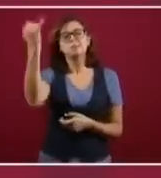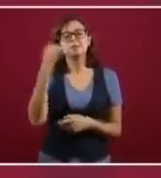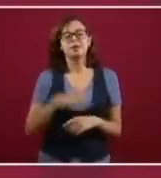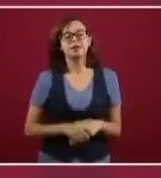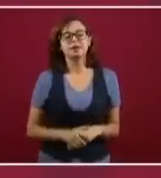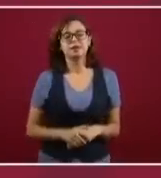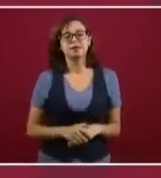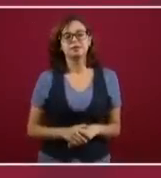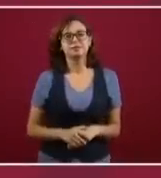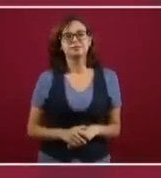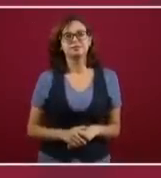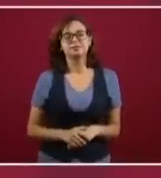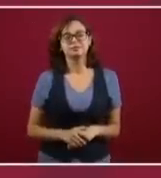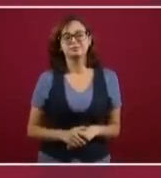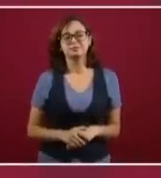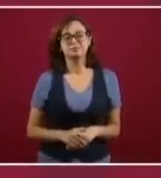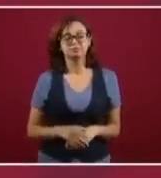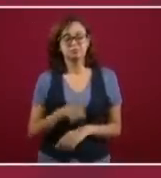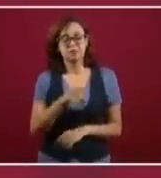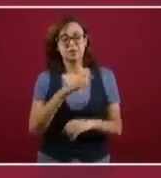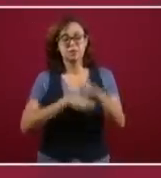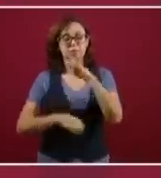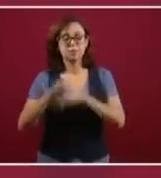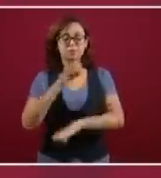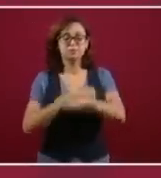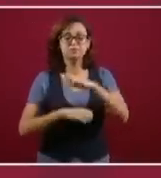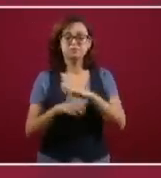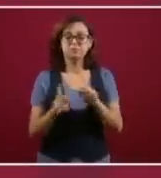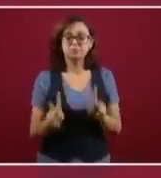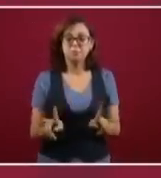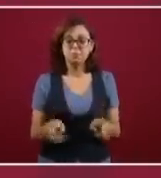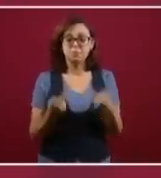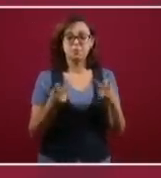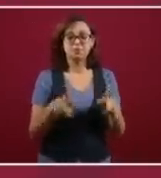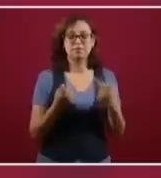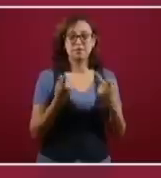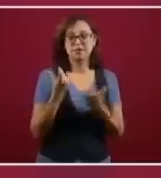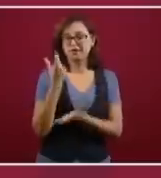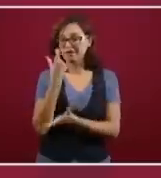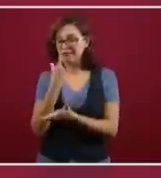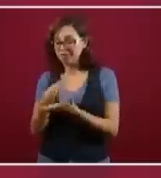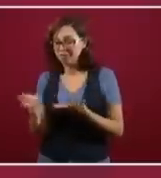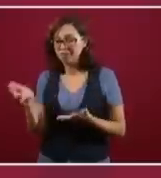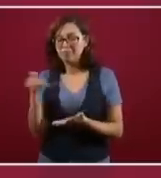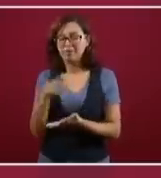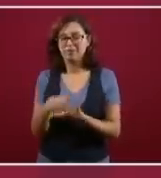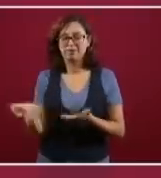no, vende y compra